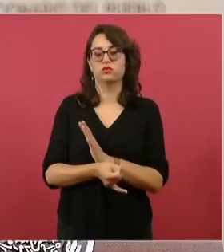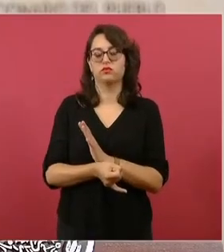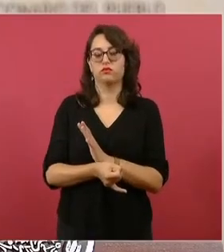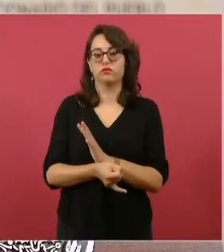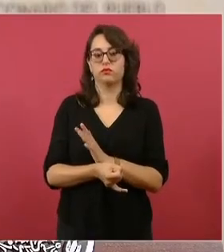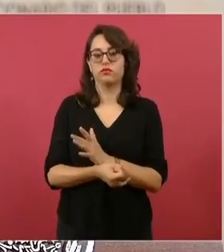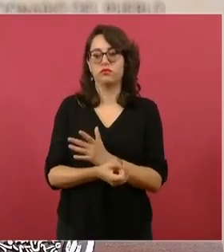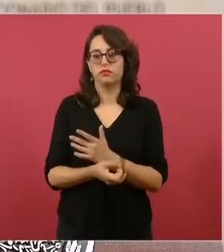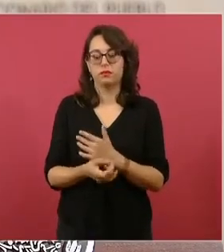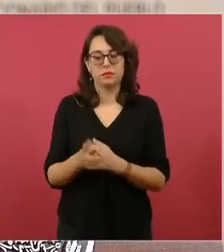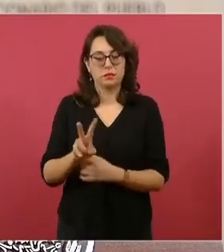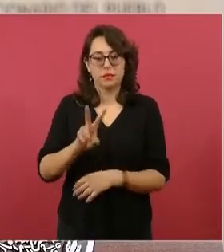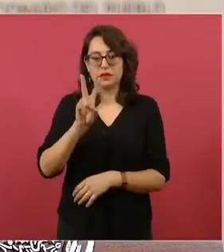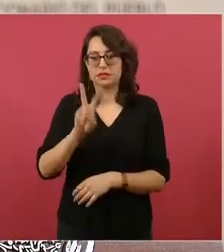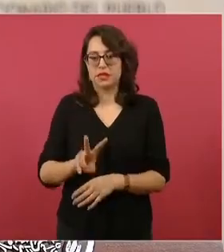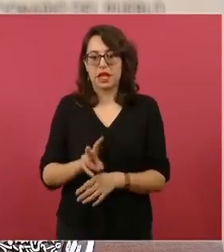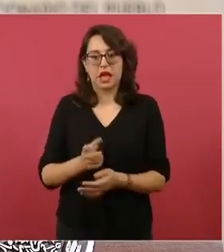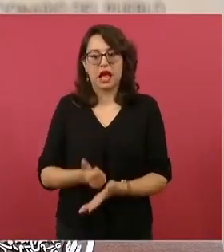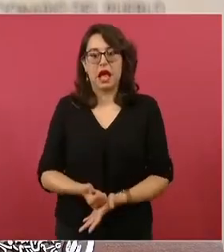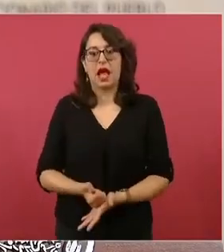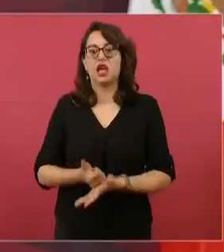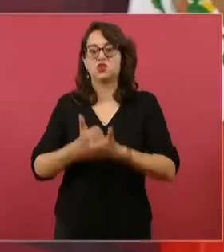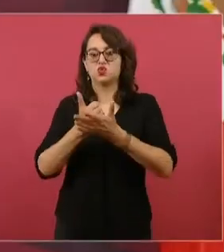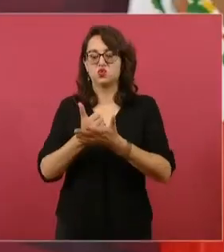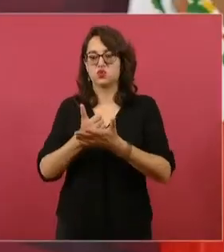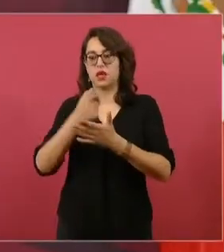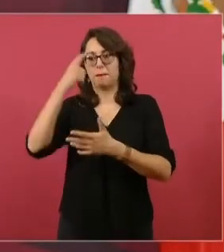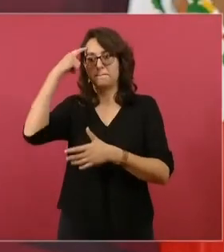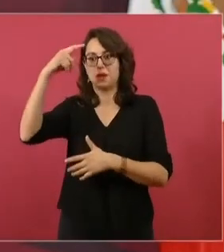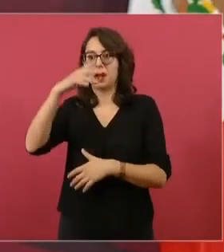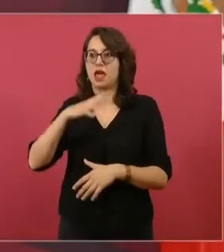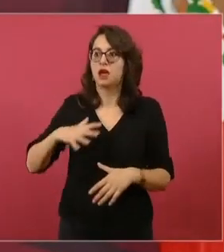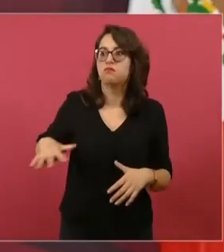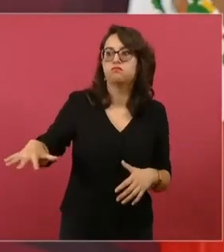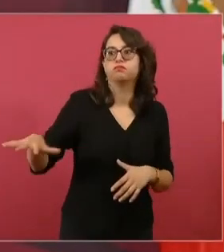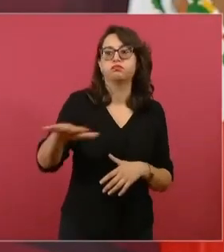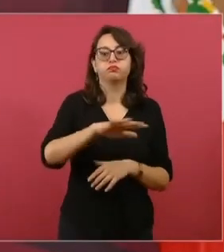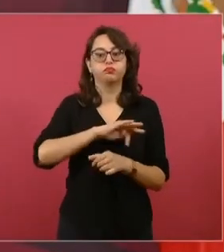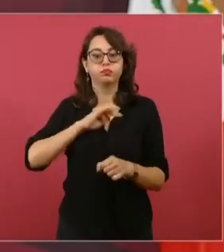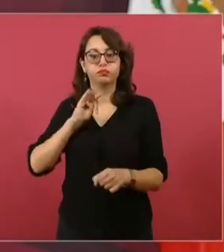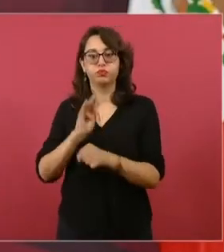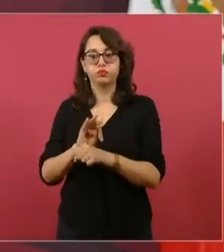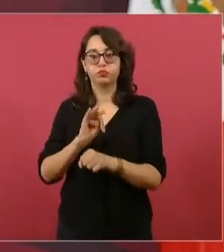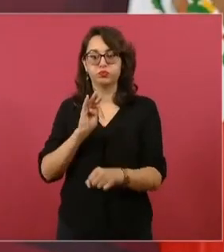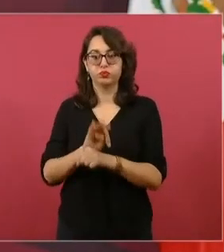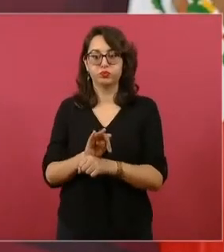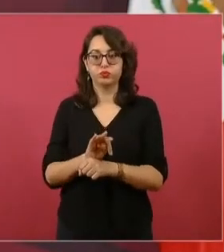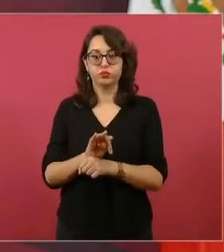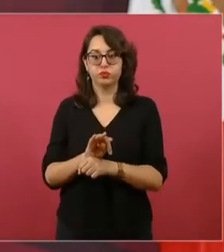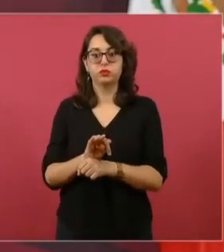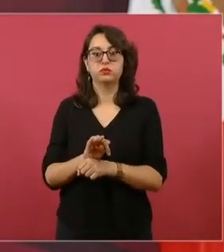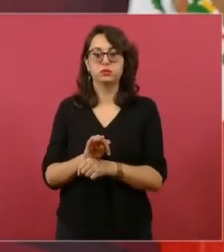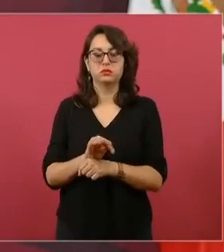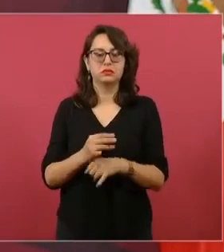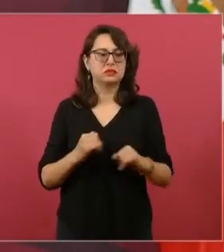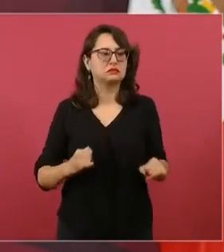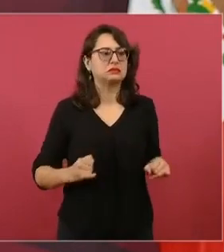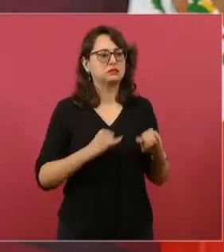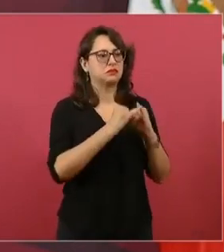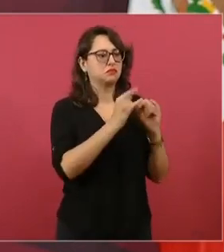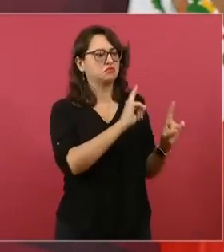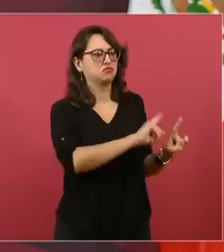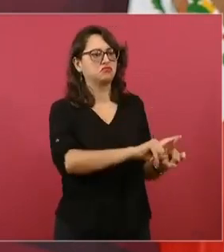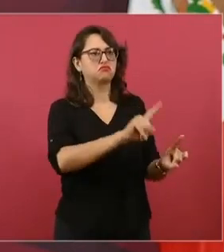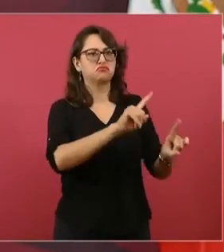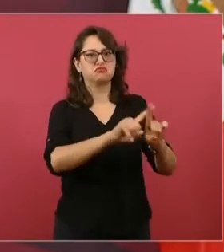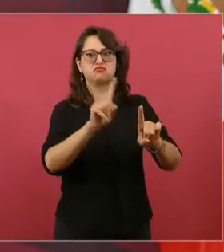Es una institución de seguridad social, la más importante de México.